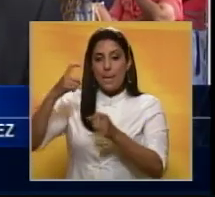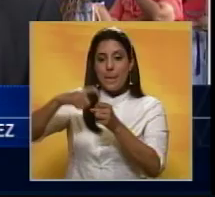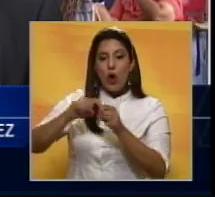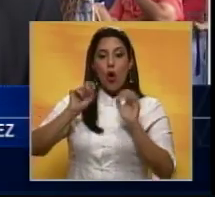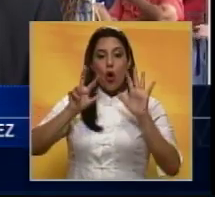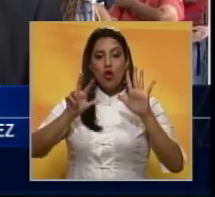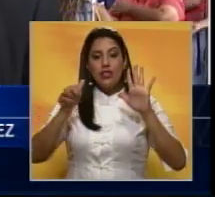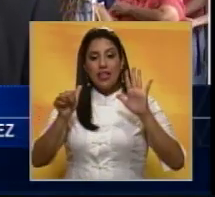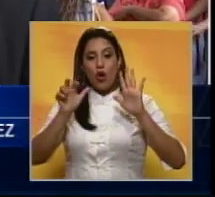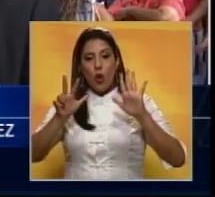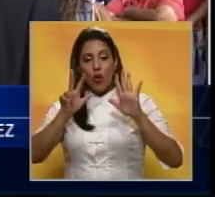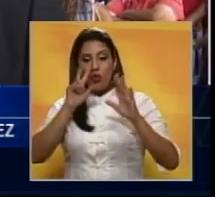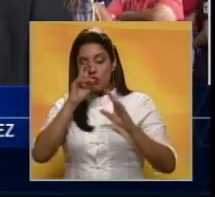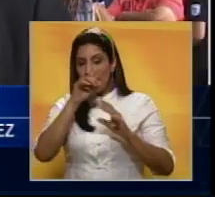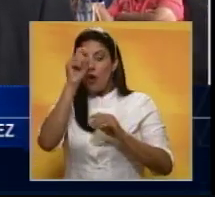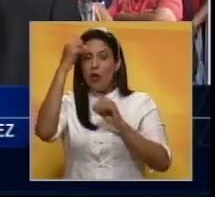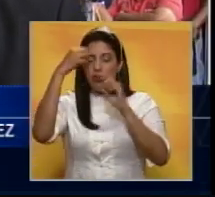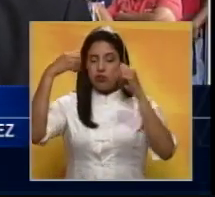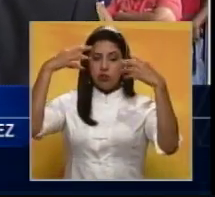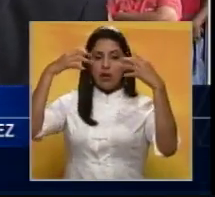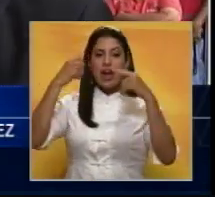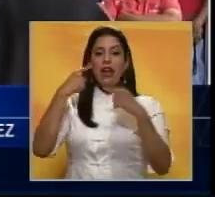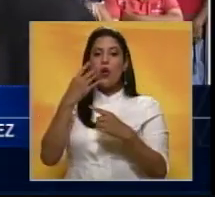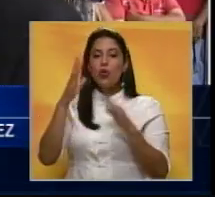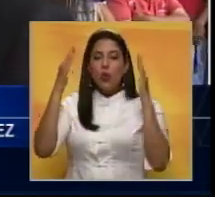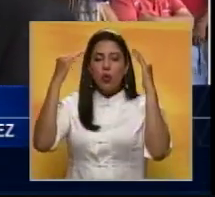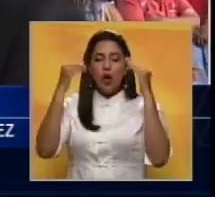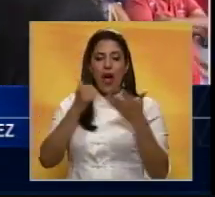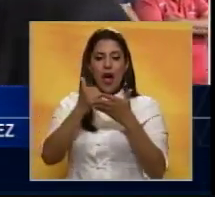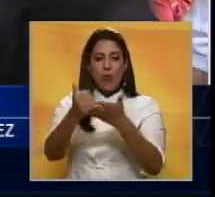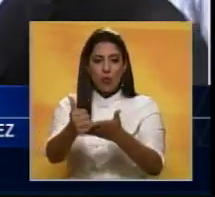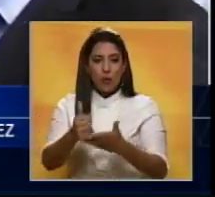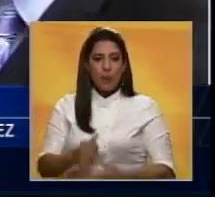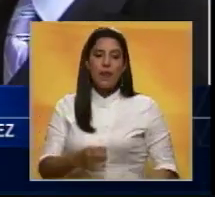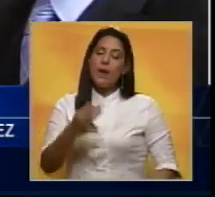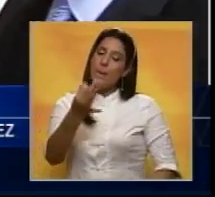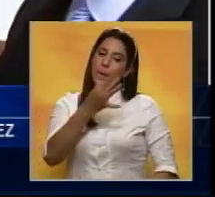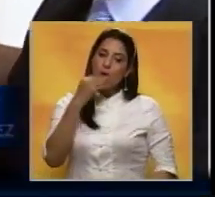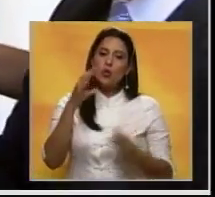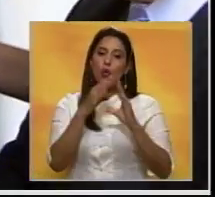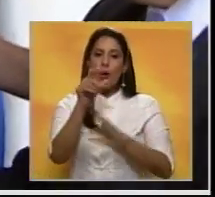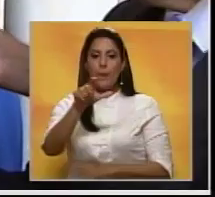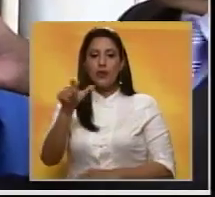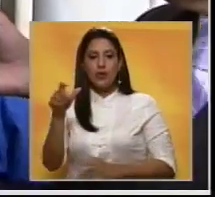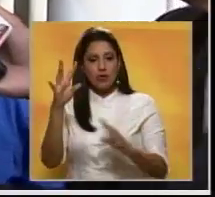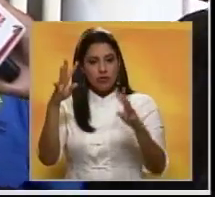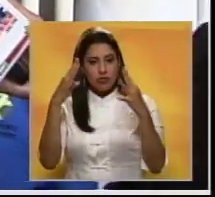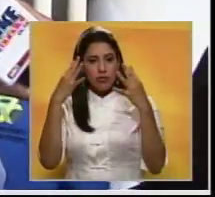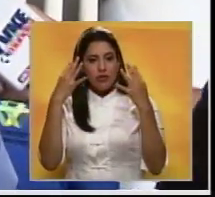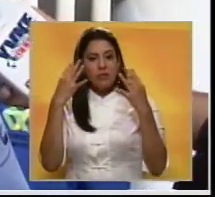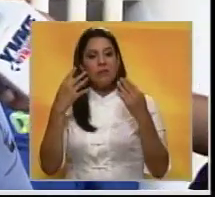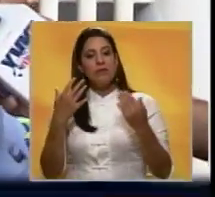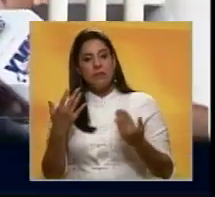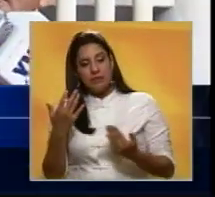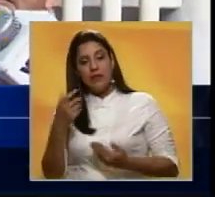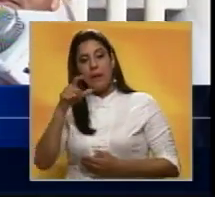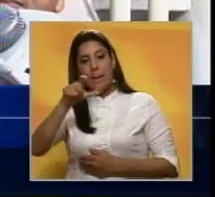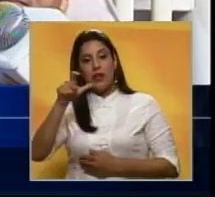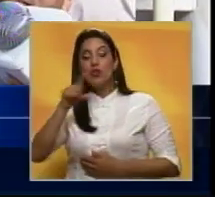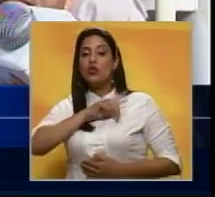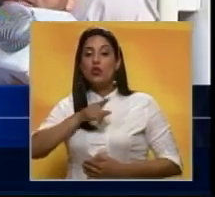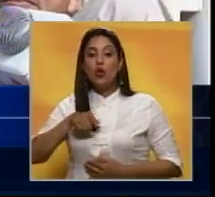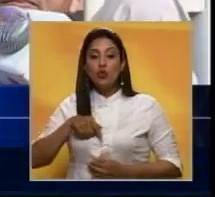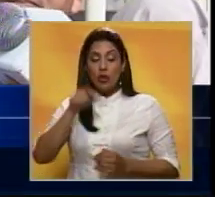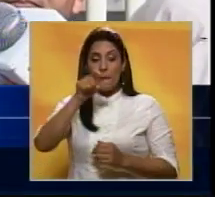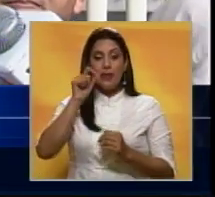incorporación de 868 fluorescentes y decenas de aparatos de aire acondicionado. No, buenas tardes a todos los benevidentes y como bien lo apuntó nuestro